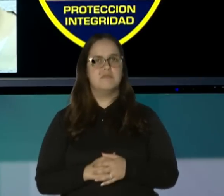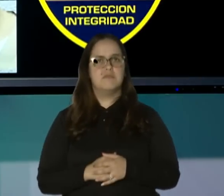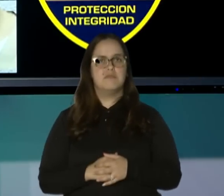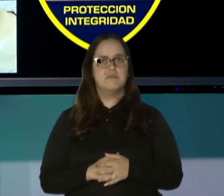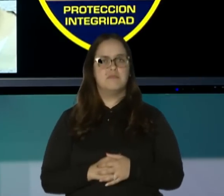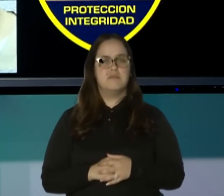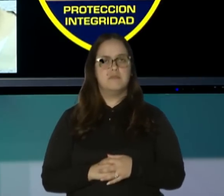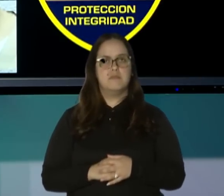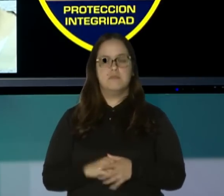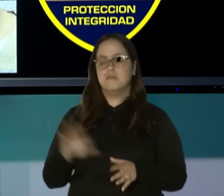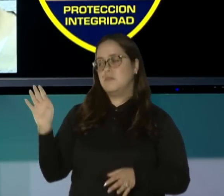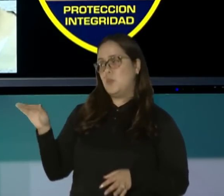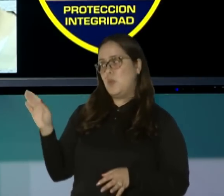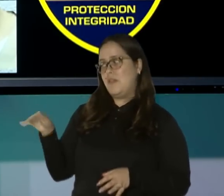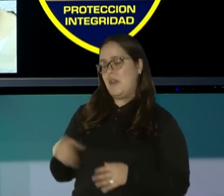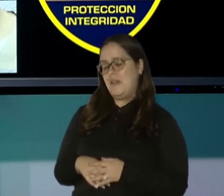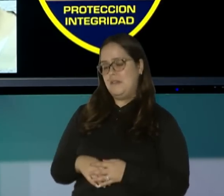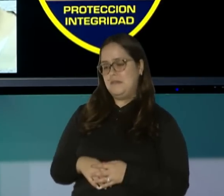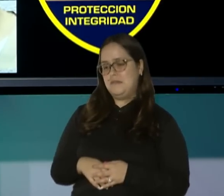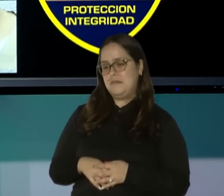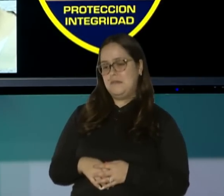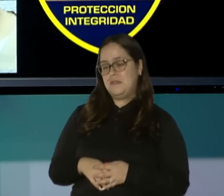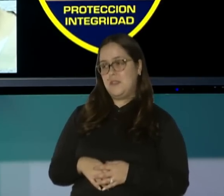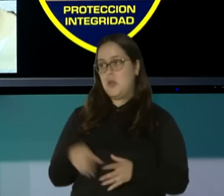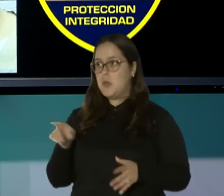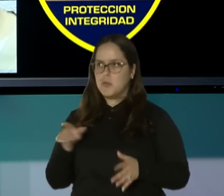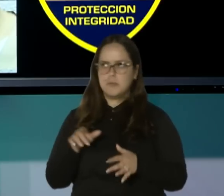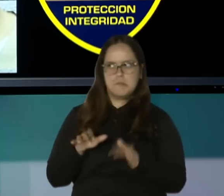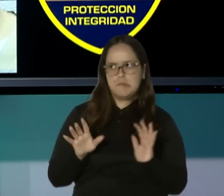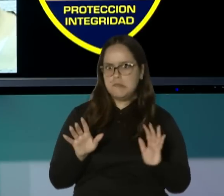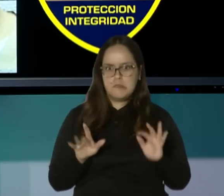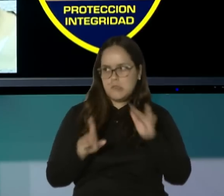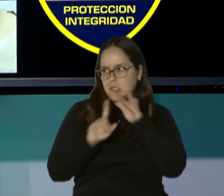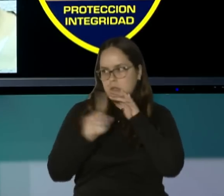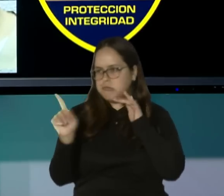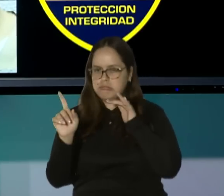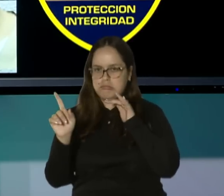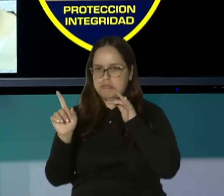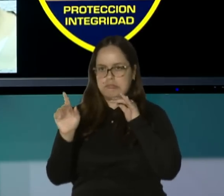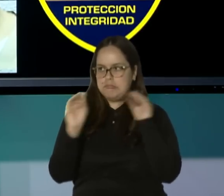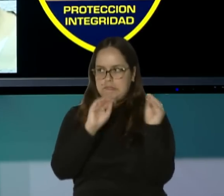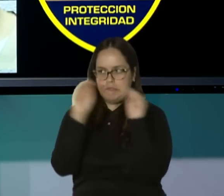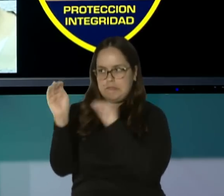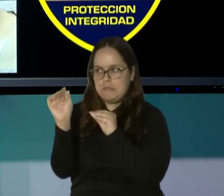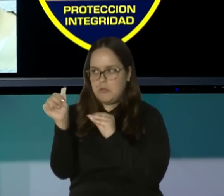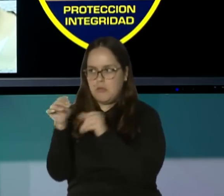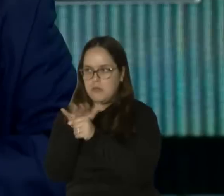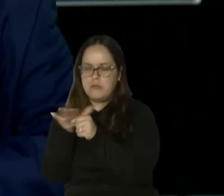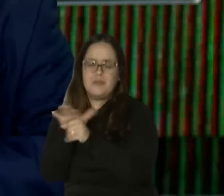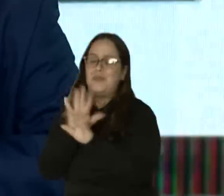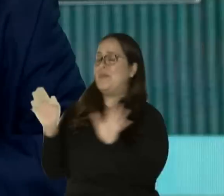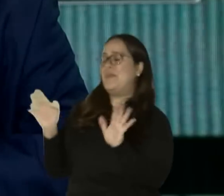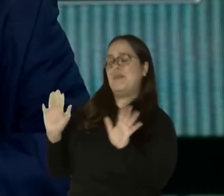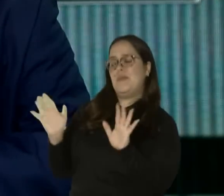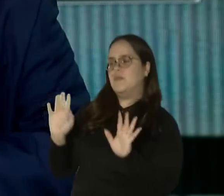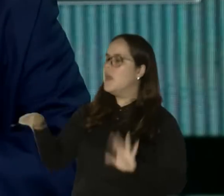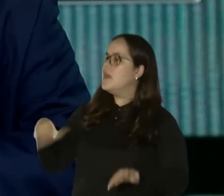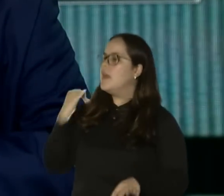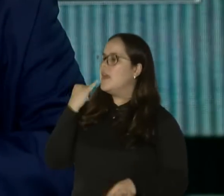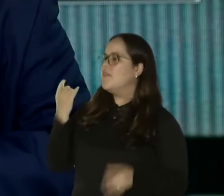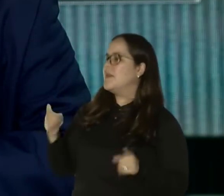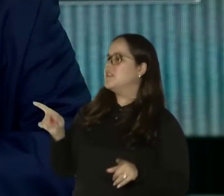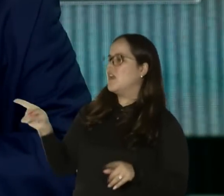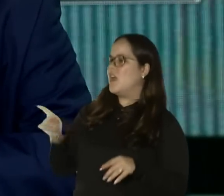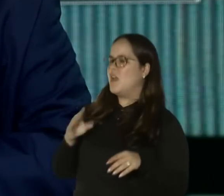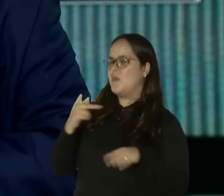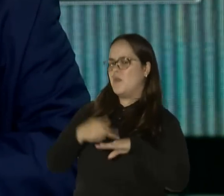Wilfredo, no intentes moverte a otro lugar. No lo intentes. Porque si le da con salir fuera de Puerto Rico. Miguel,